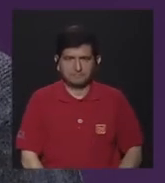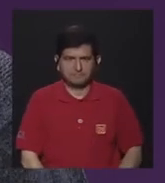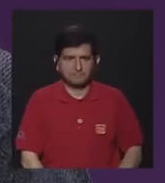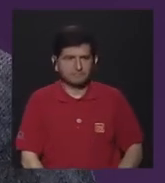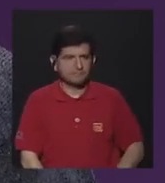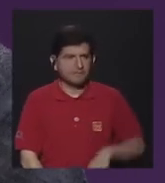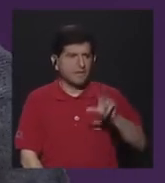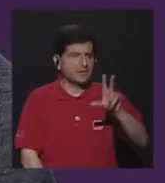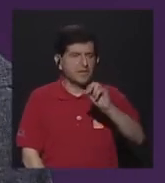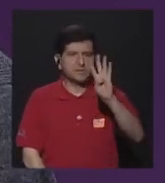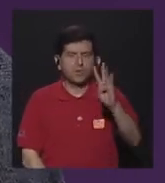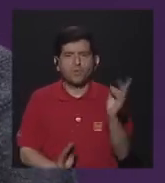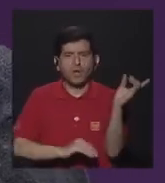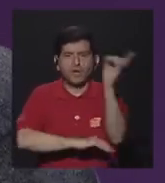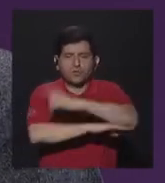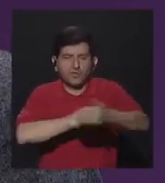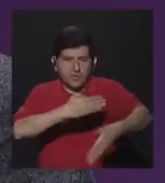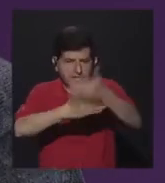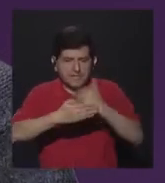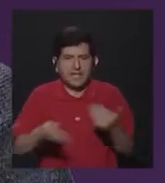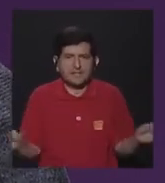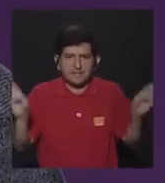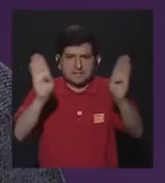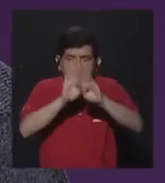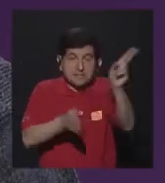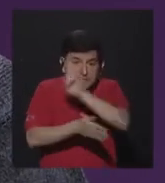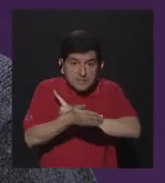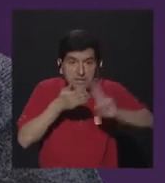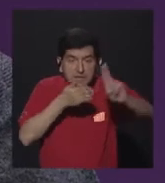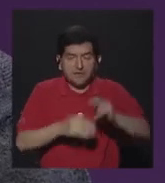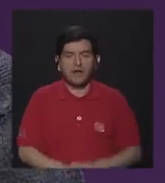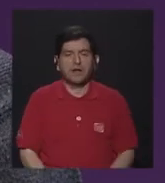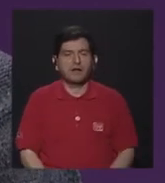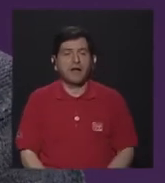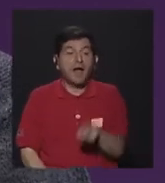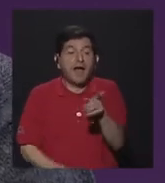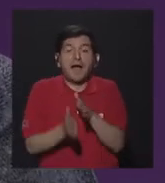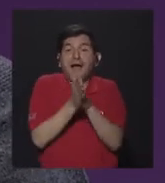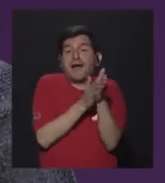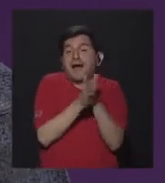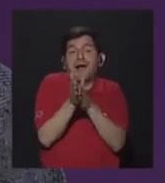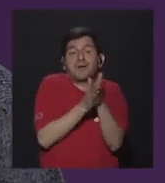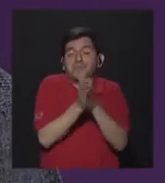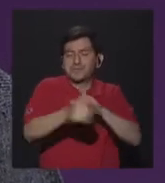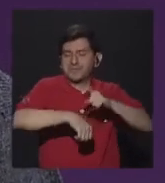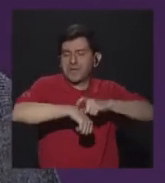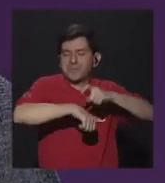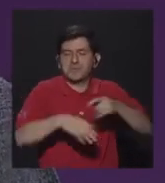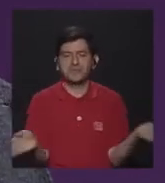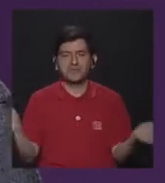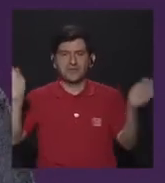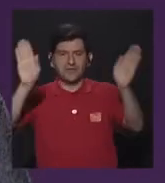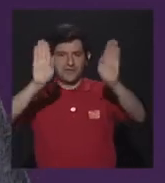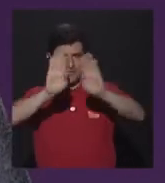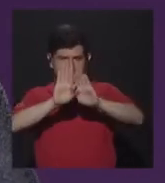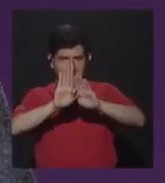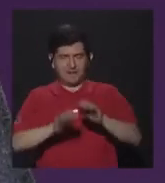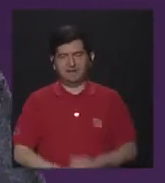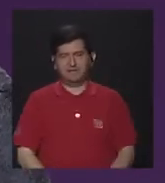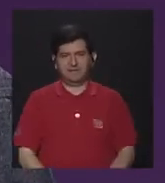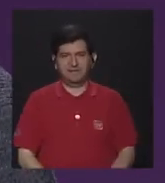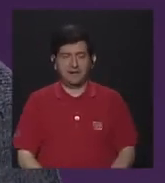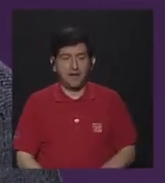34 días antes del cierre de la universidad que se iba a aprovechar el cierre el proceso